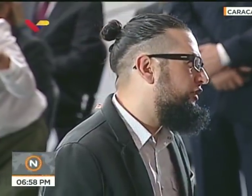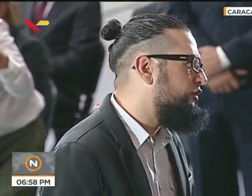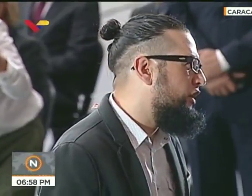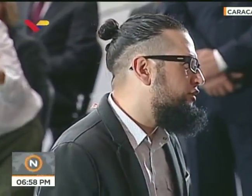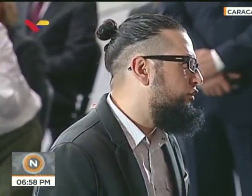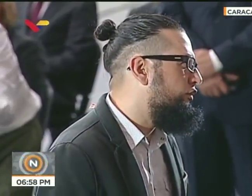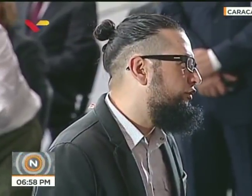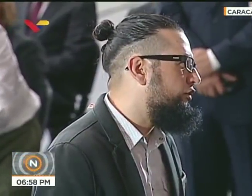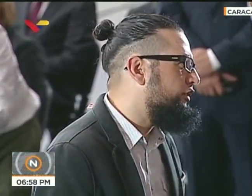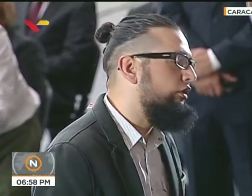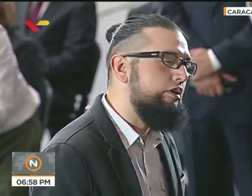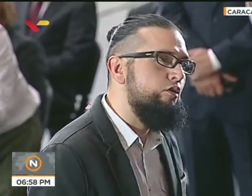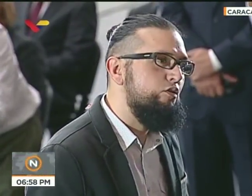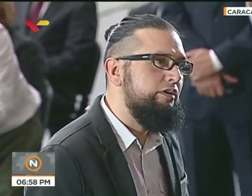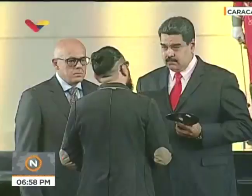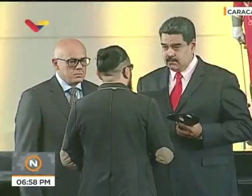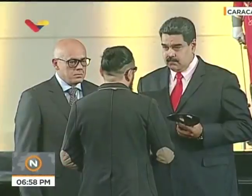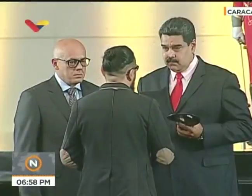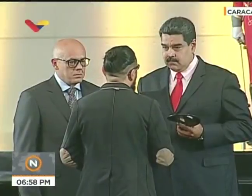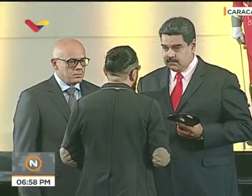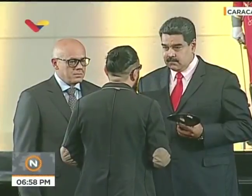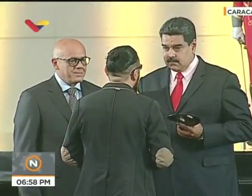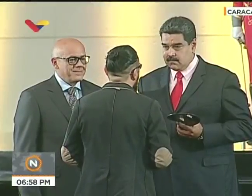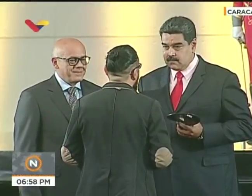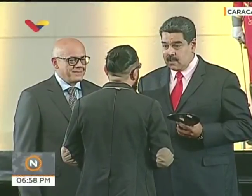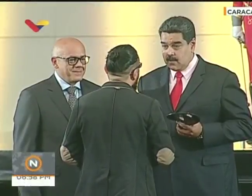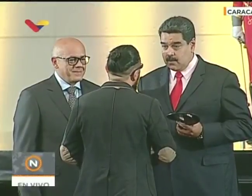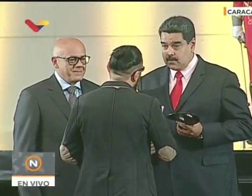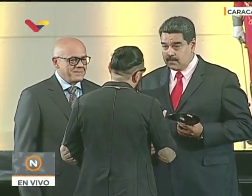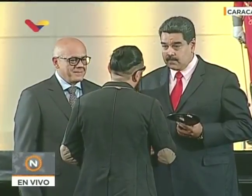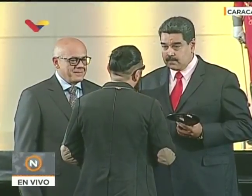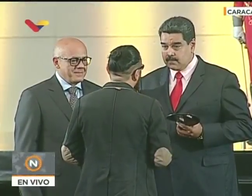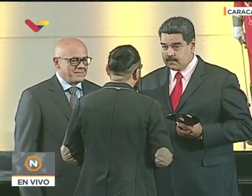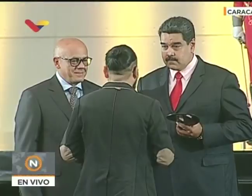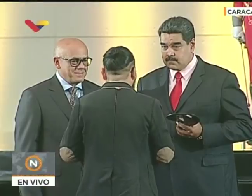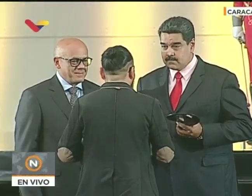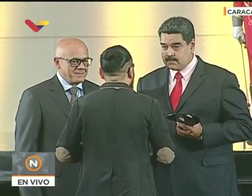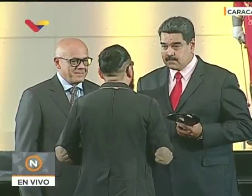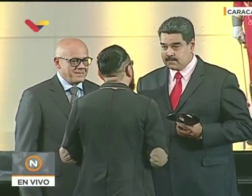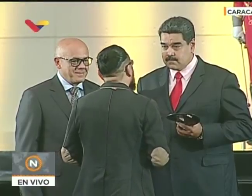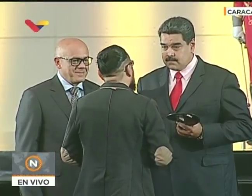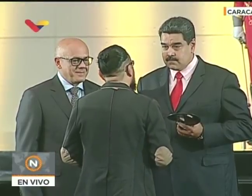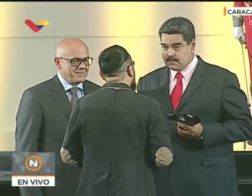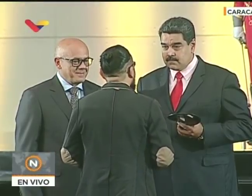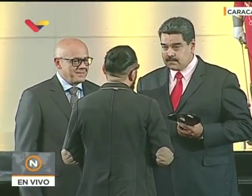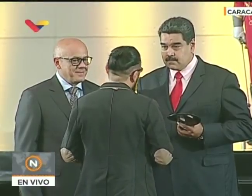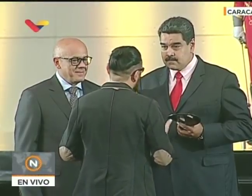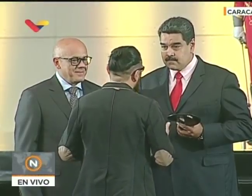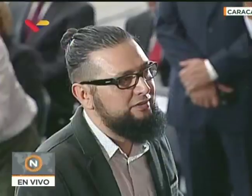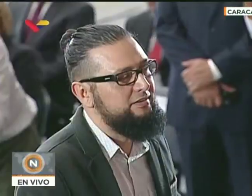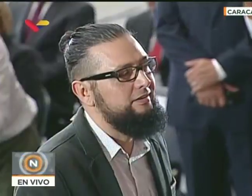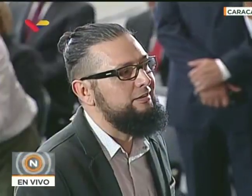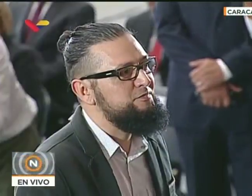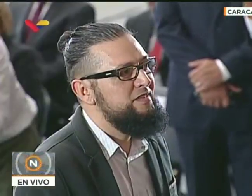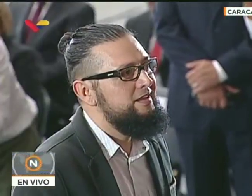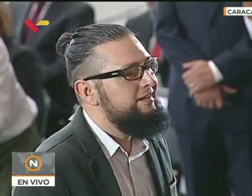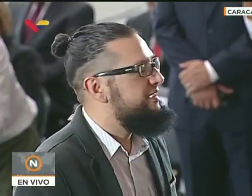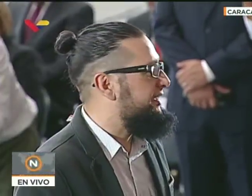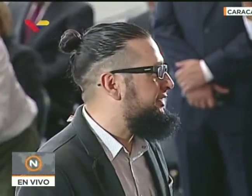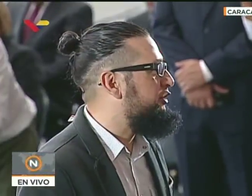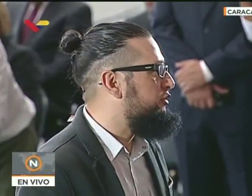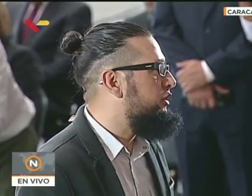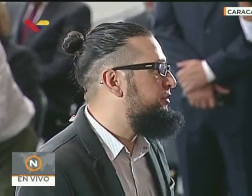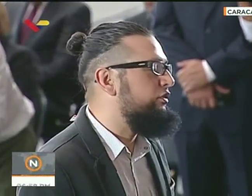que precisábamos exalta la labor de los comunicadores sociales en un país en el que han dicho se ejerce